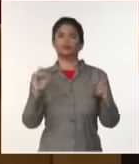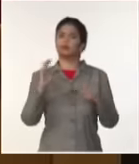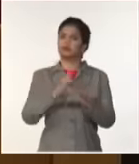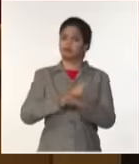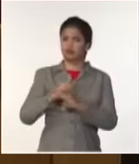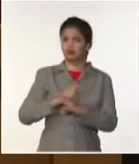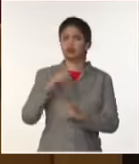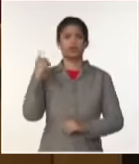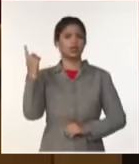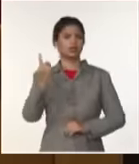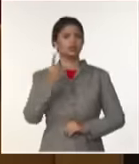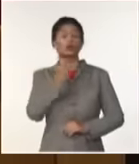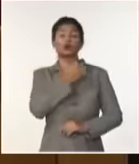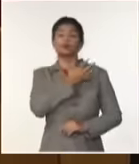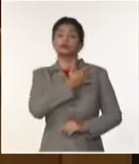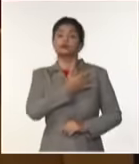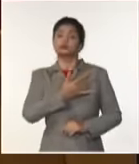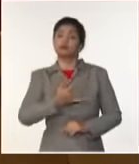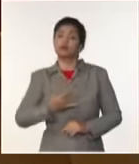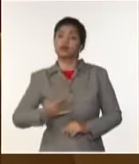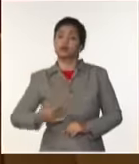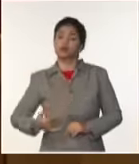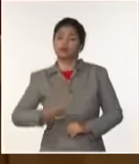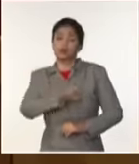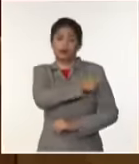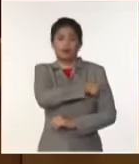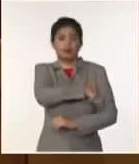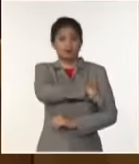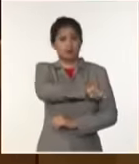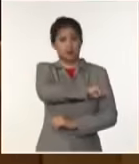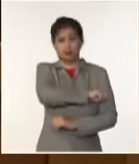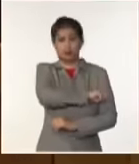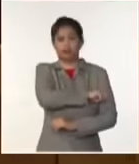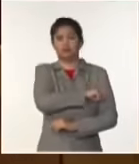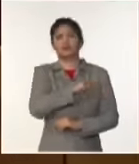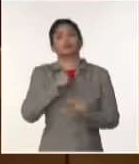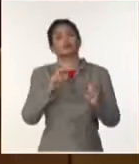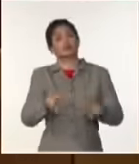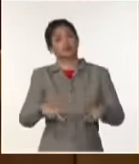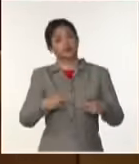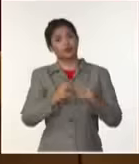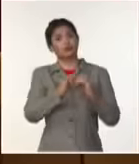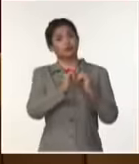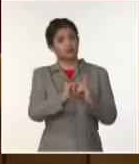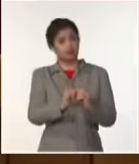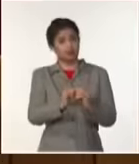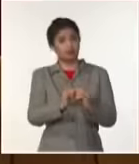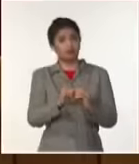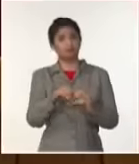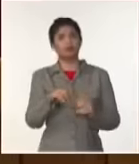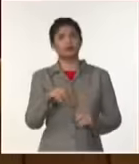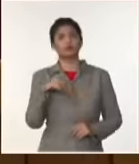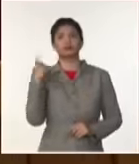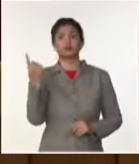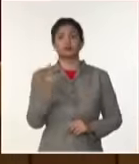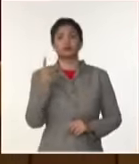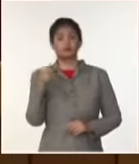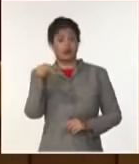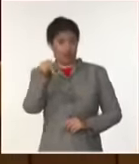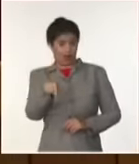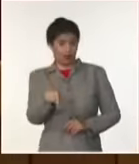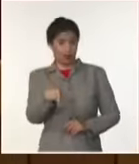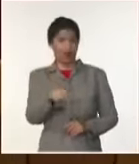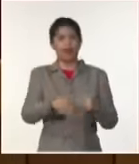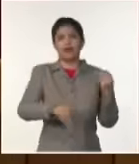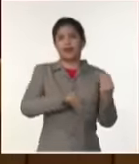muy sensibles para la nación cubana. Insisto en que nos corresponde ahora cambiar lo que deba ser